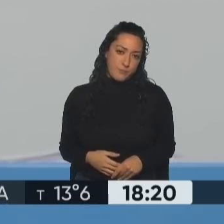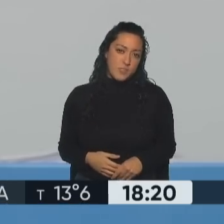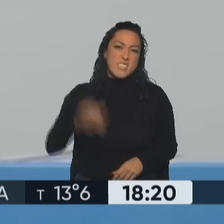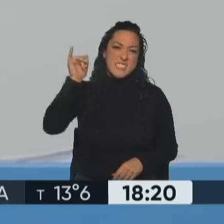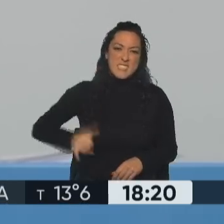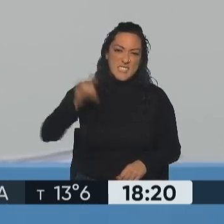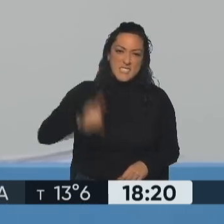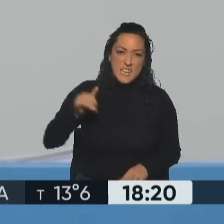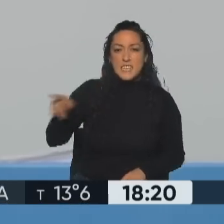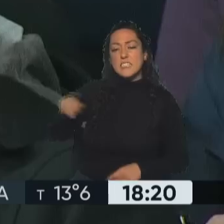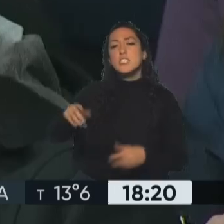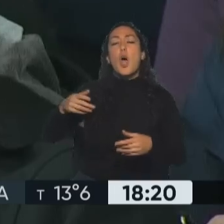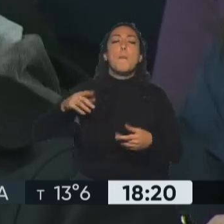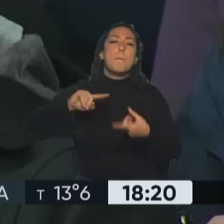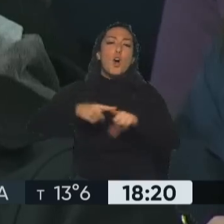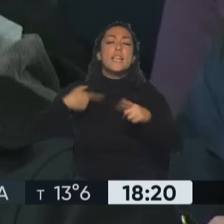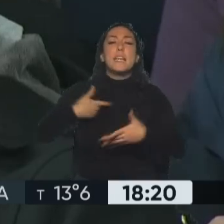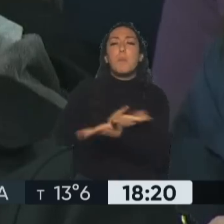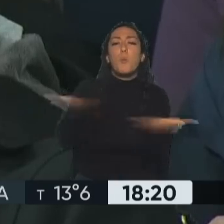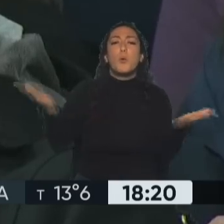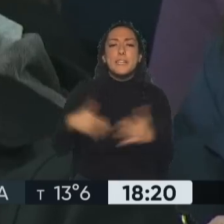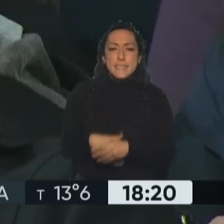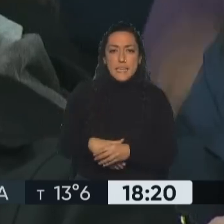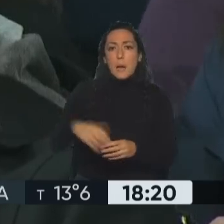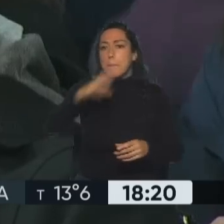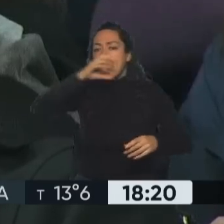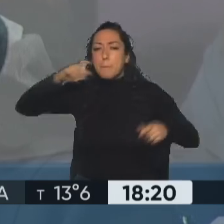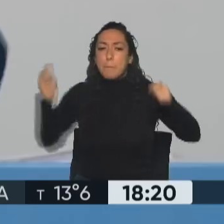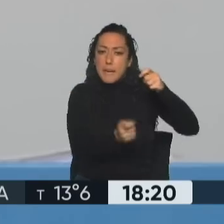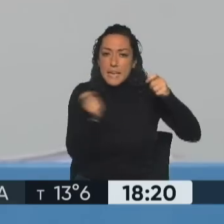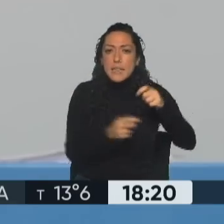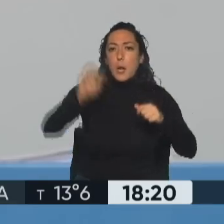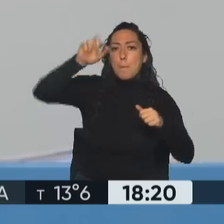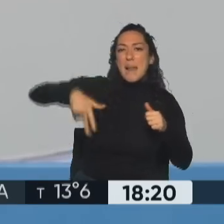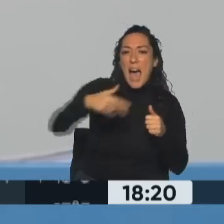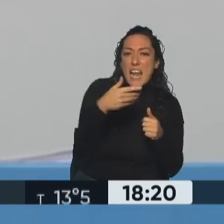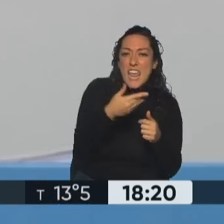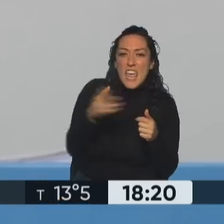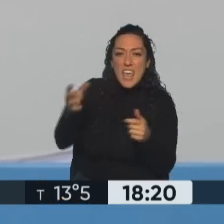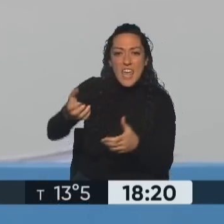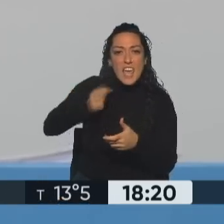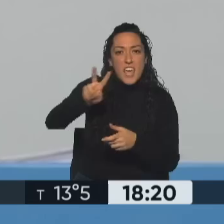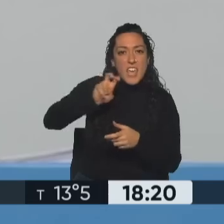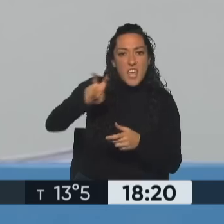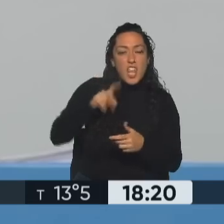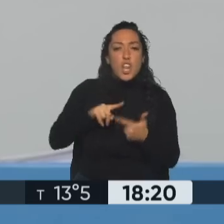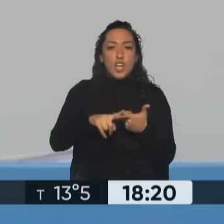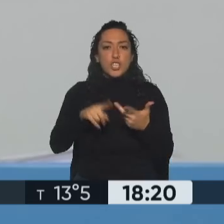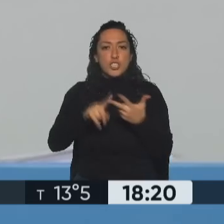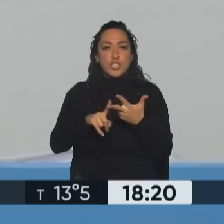Sí, son hijos de las políticas populistas. Los piqueteros, los planeros, son hijos de... No,